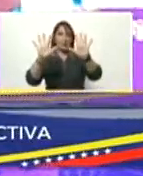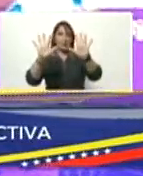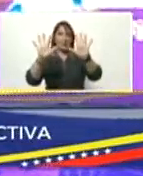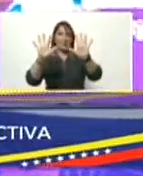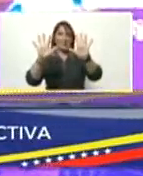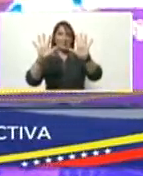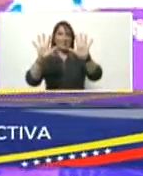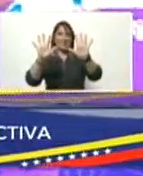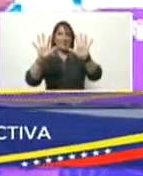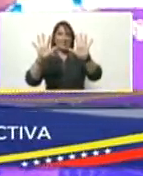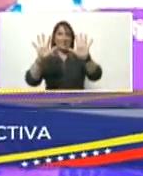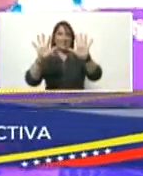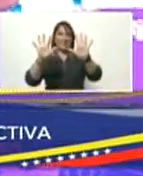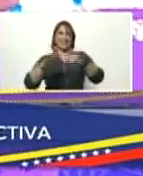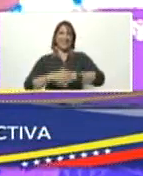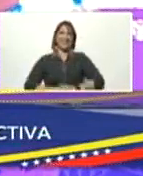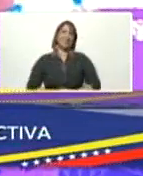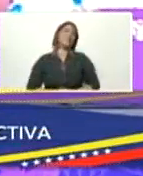1x10